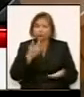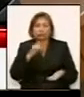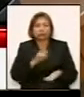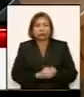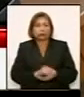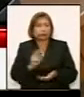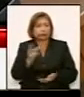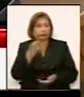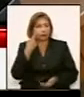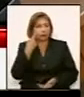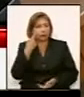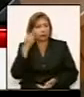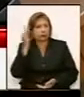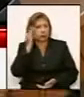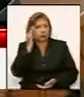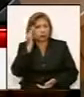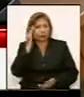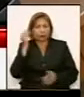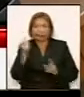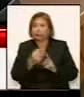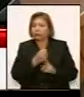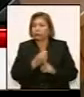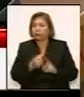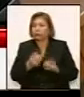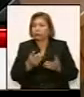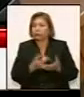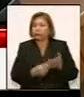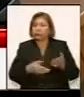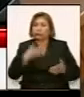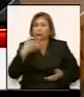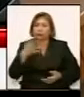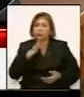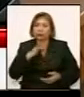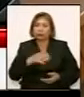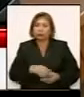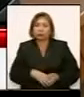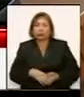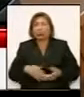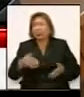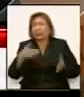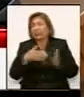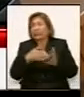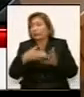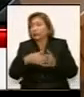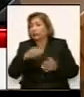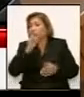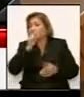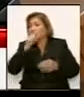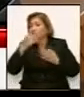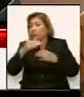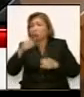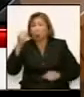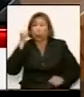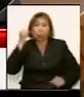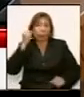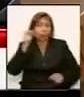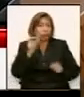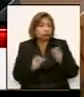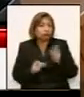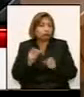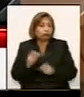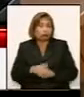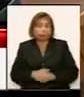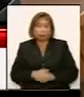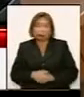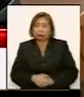no sepan reconocer cuando se están dando estos cantantes coordinados los que les cuento cuando se está buscando estirar a una periodista de un defensor de otros o menos por un tema de